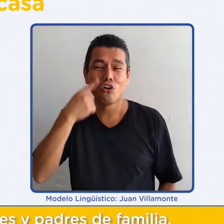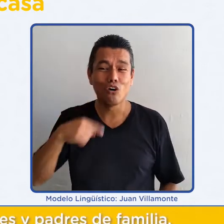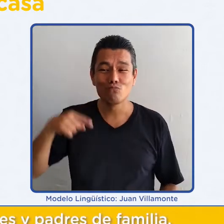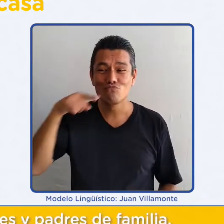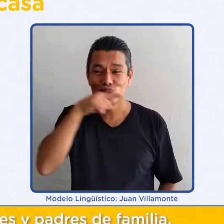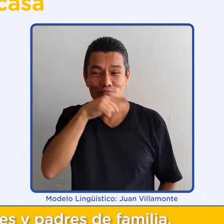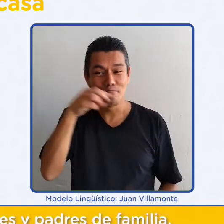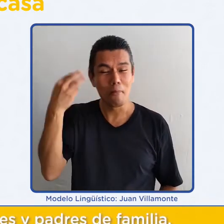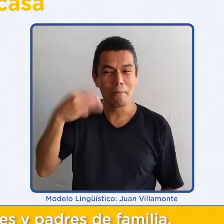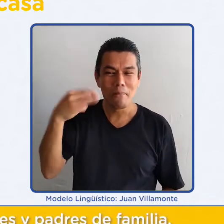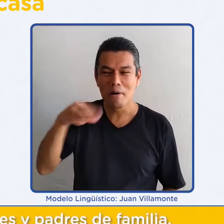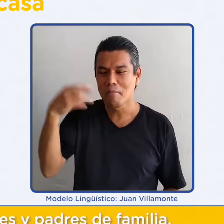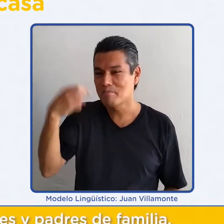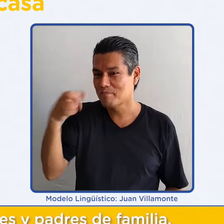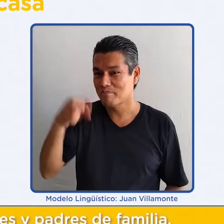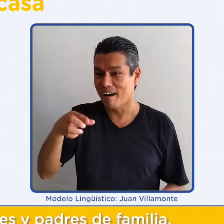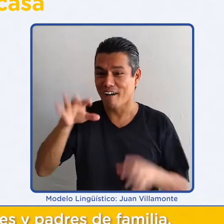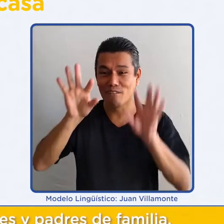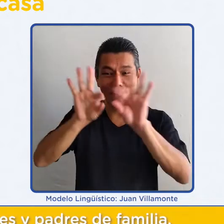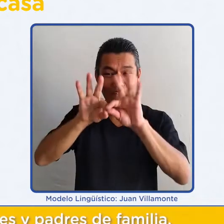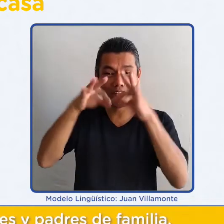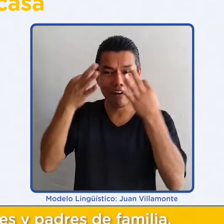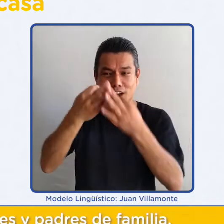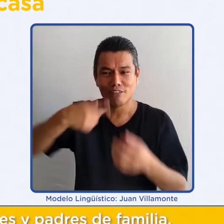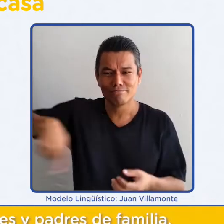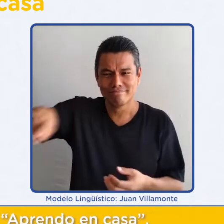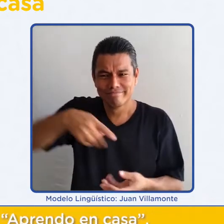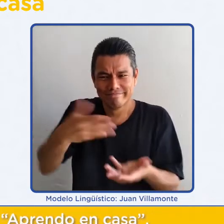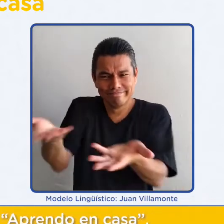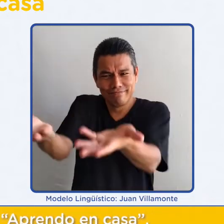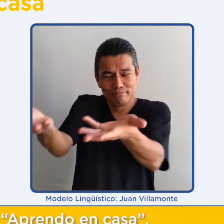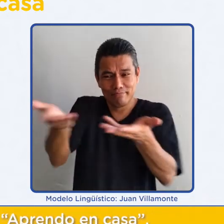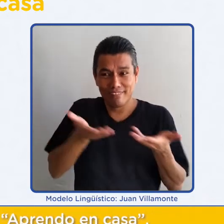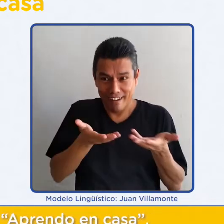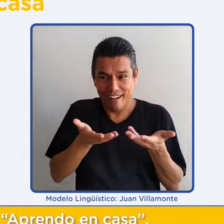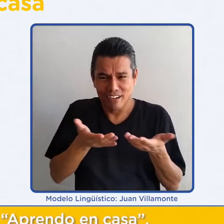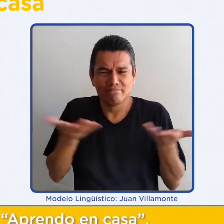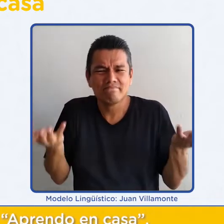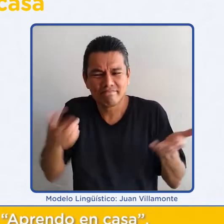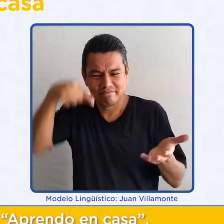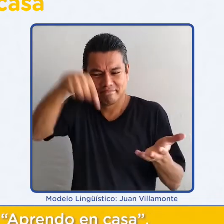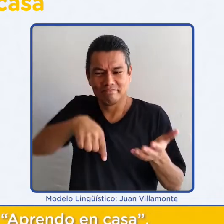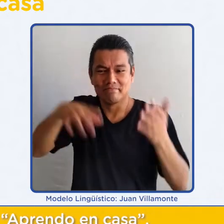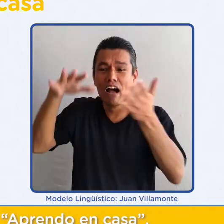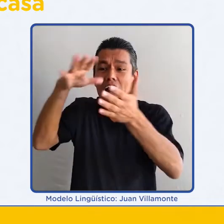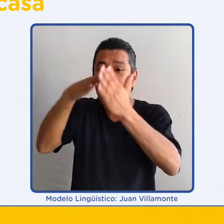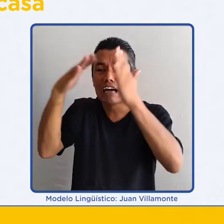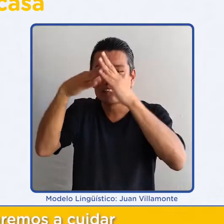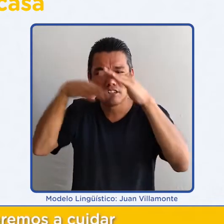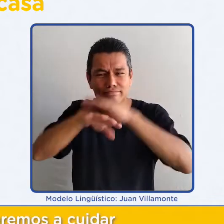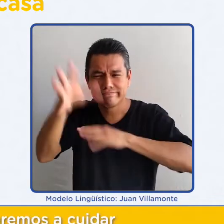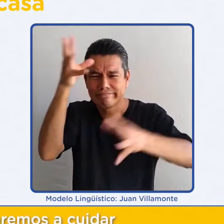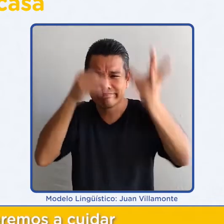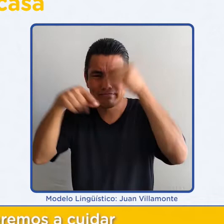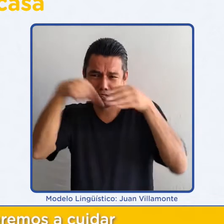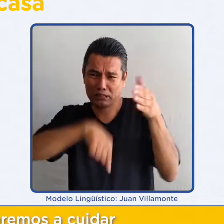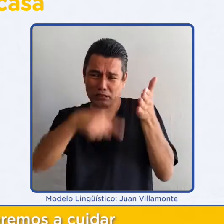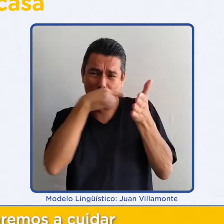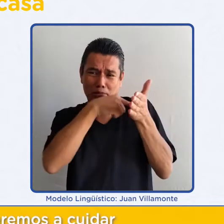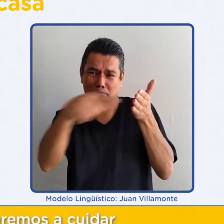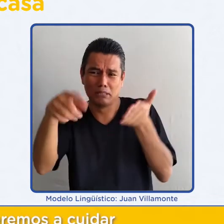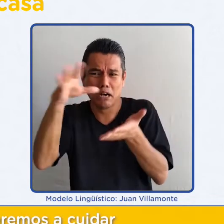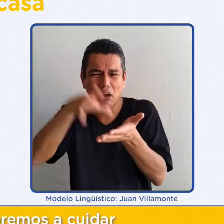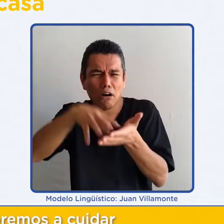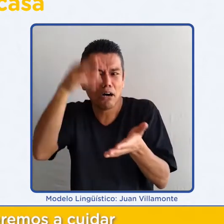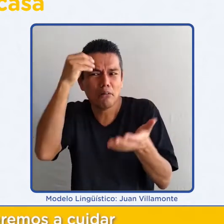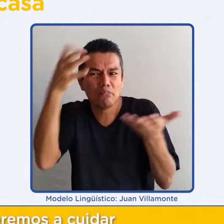Estimados niños, niñas, madres y padres de familia, les damos la bienvenida a Aprendo en Casa. Esta